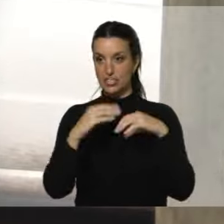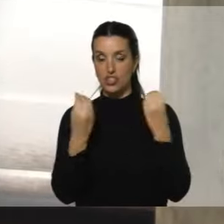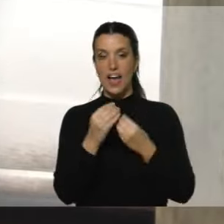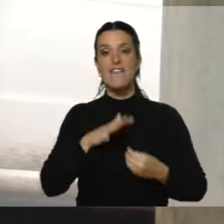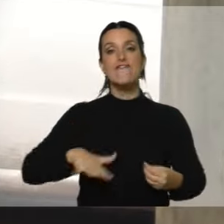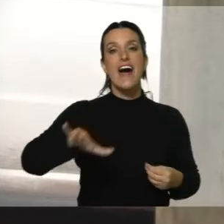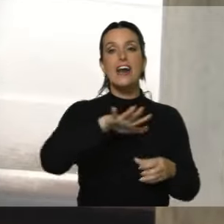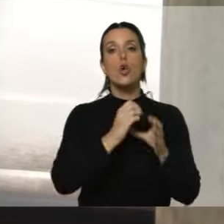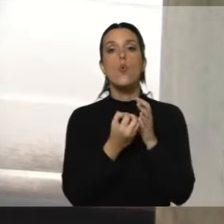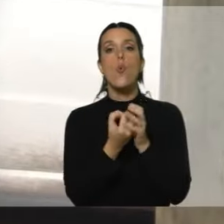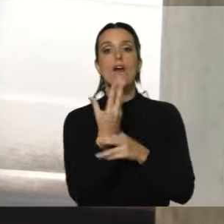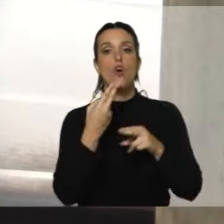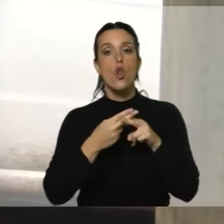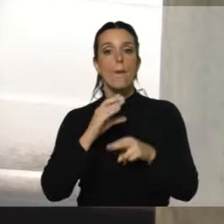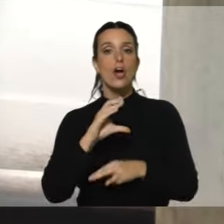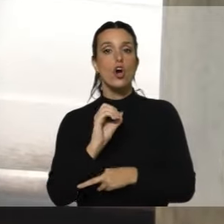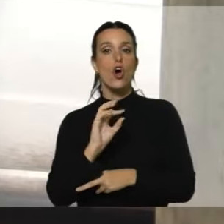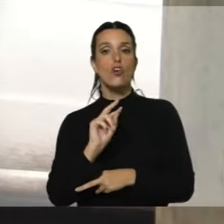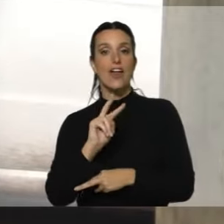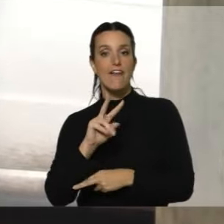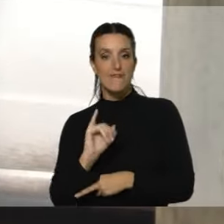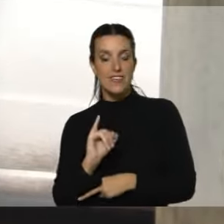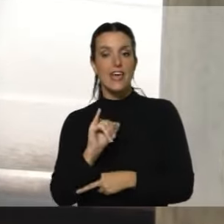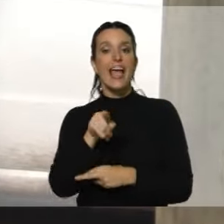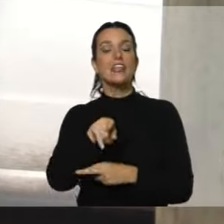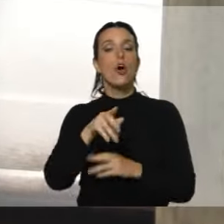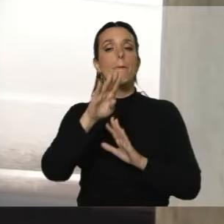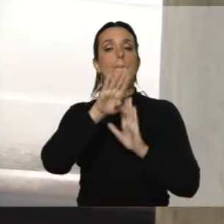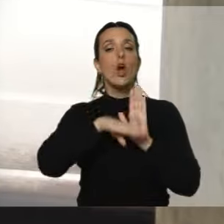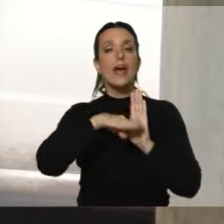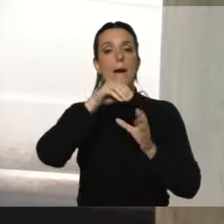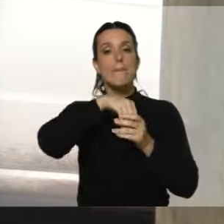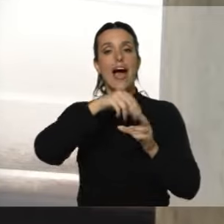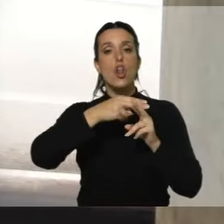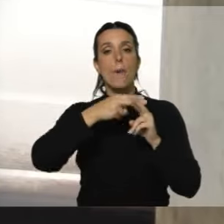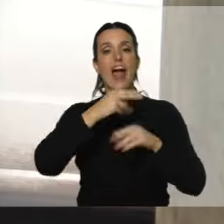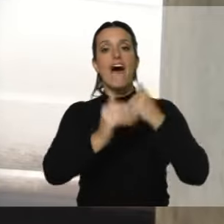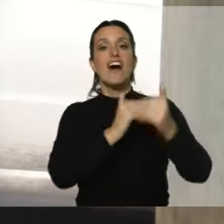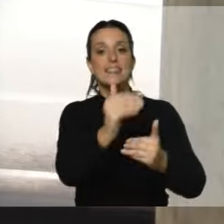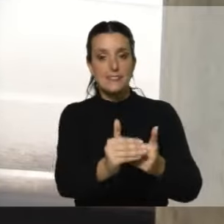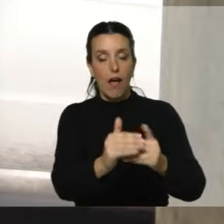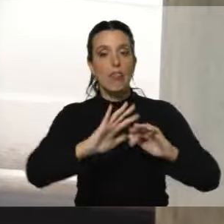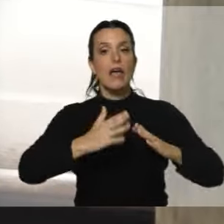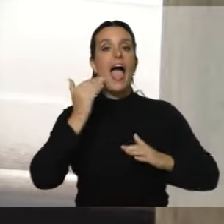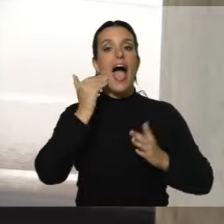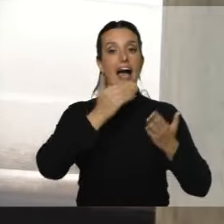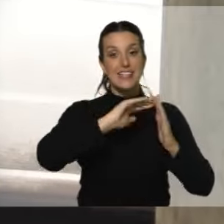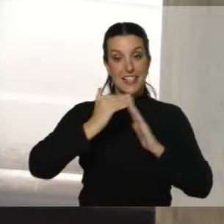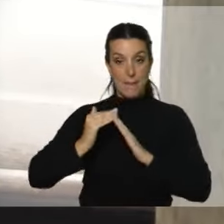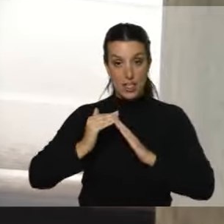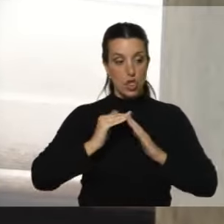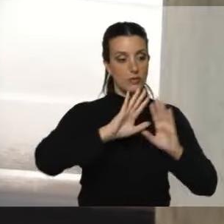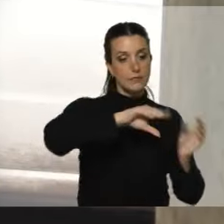llamado Cotravi y que forma parte del programa Avanzar, este programa de realojo de asentamientos que lleva